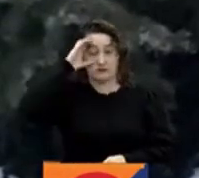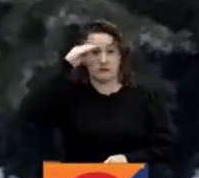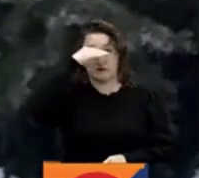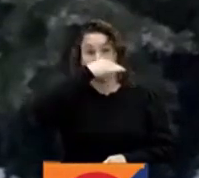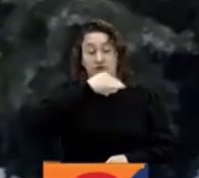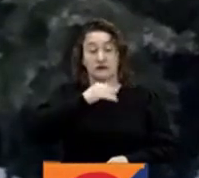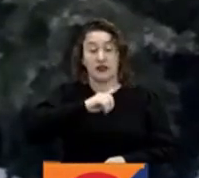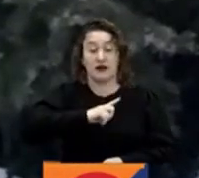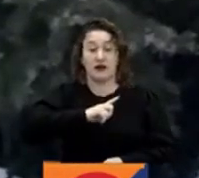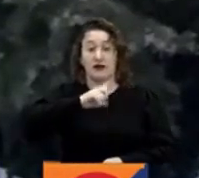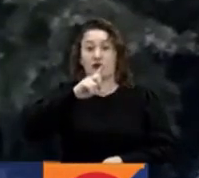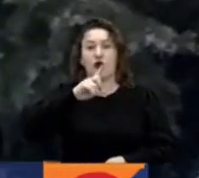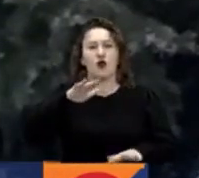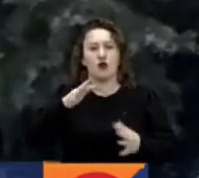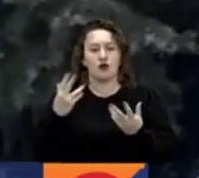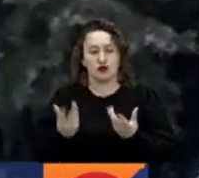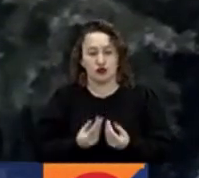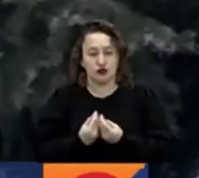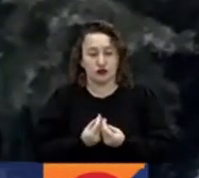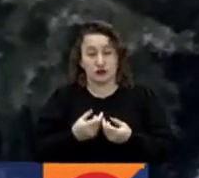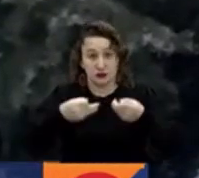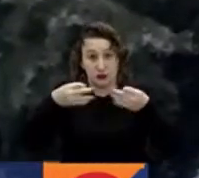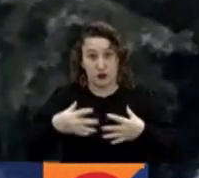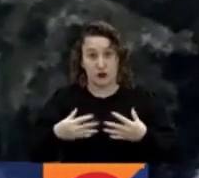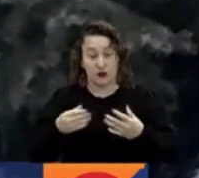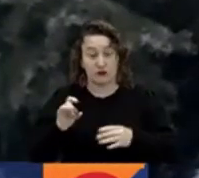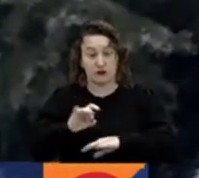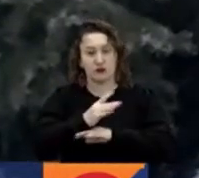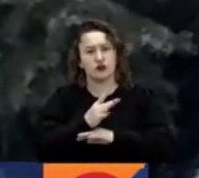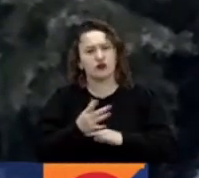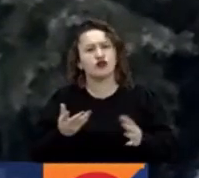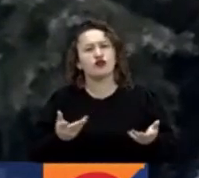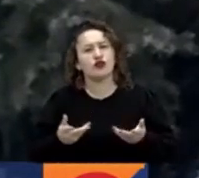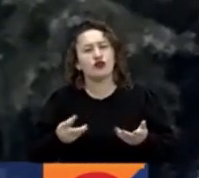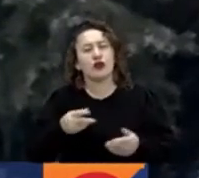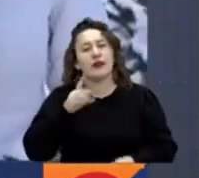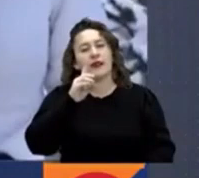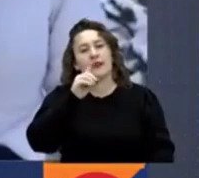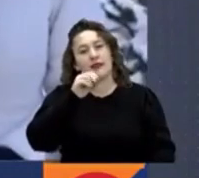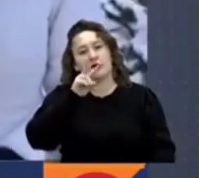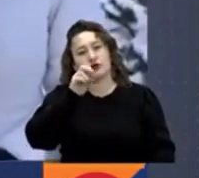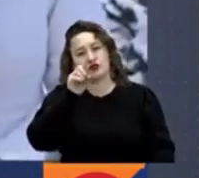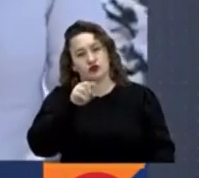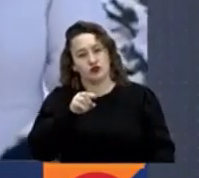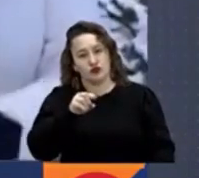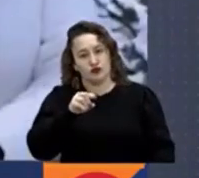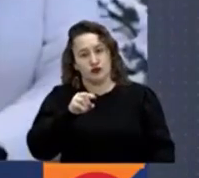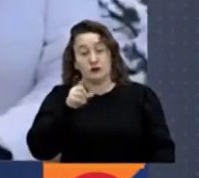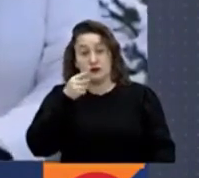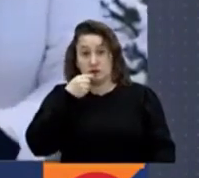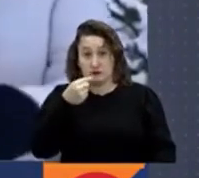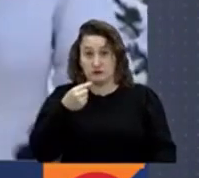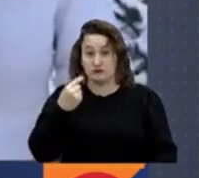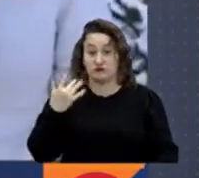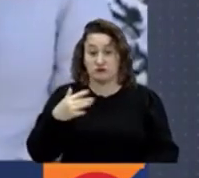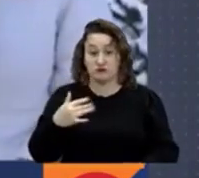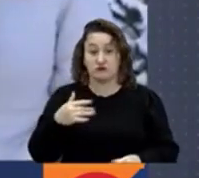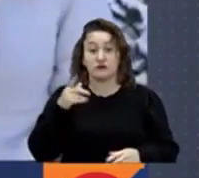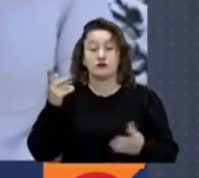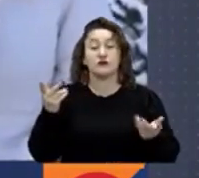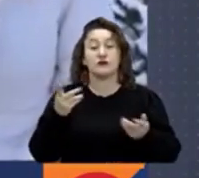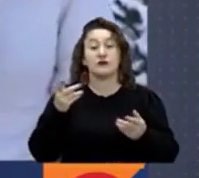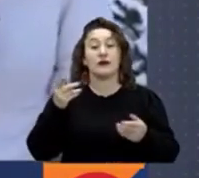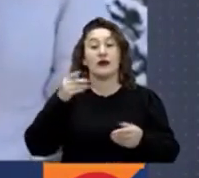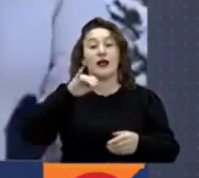lideró un consejo de seguridad virtual desde Davos, Suiza, con el ministro de Defensa, Iván Velásquez, después de lo ocurrido en Jamundí, Valle